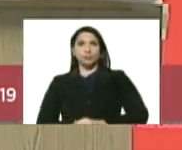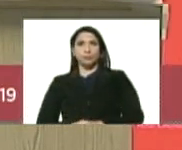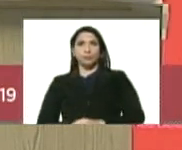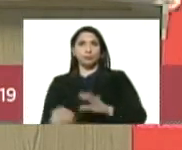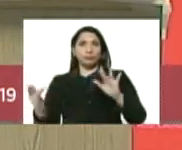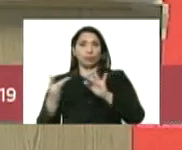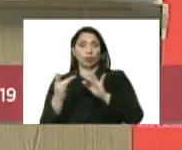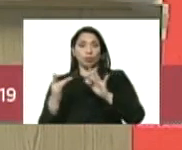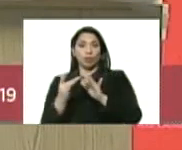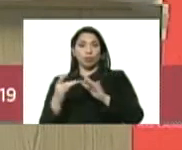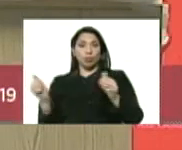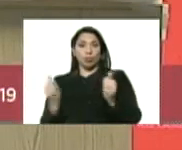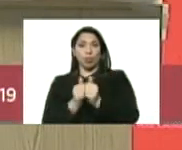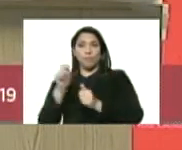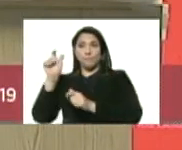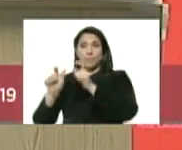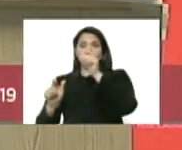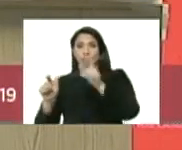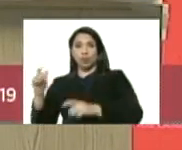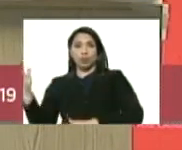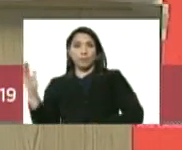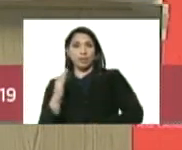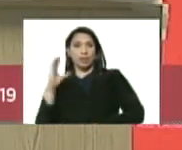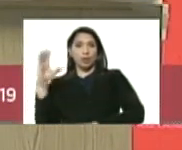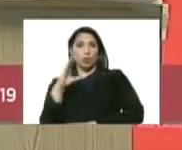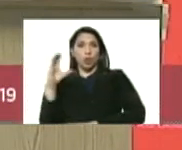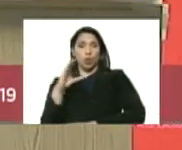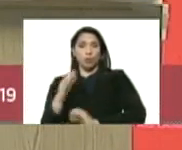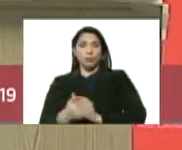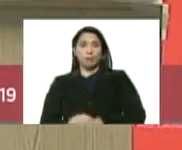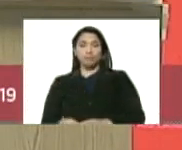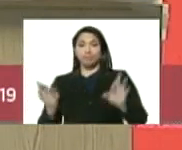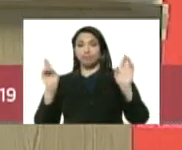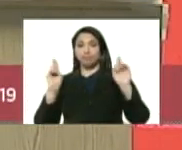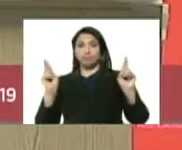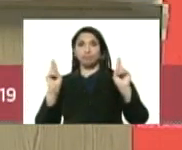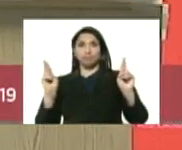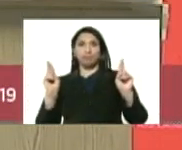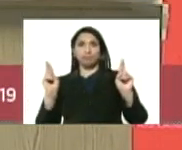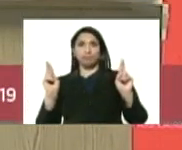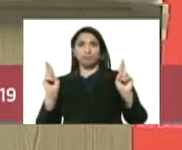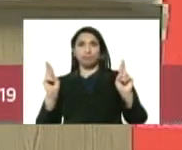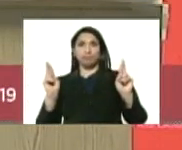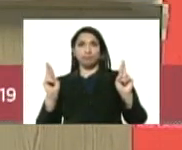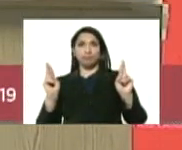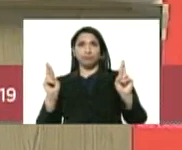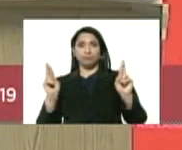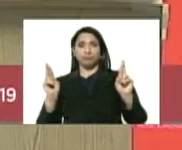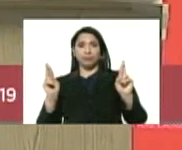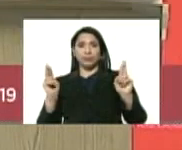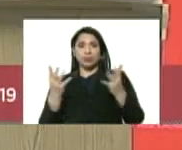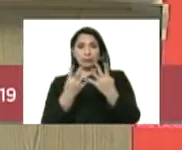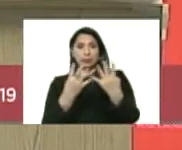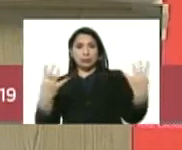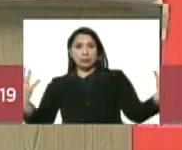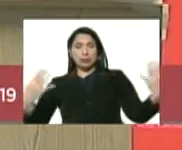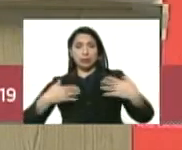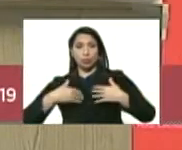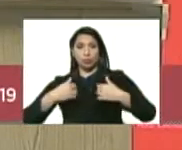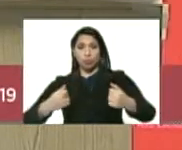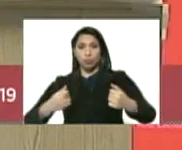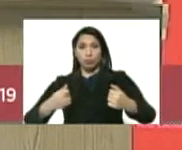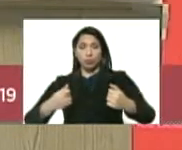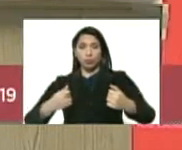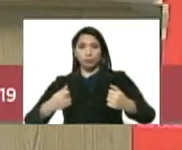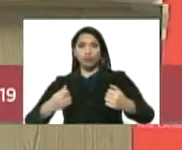Contactos con casos venidos de Colombia. Afortunadamente está ese cerco sanitario epidemiológico,